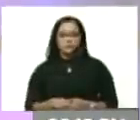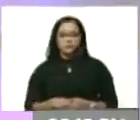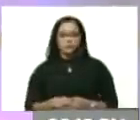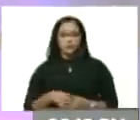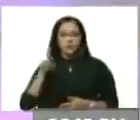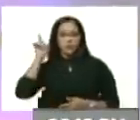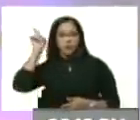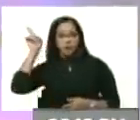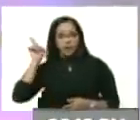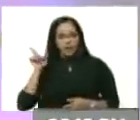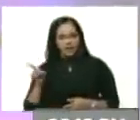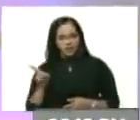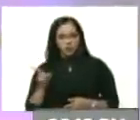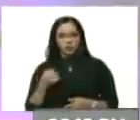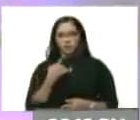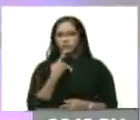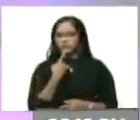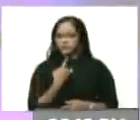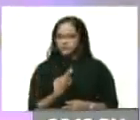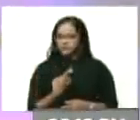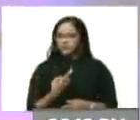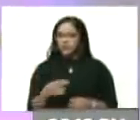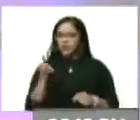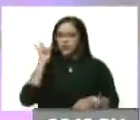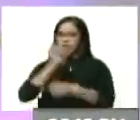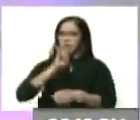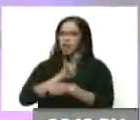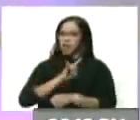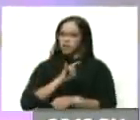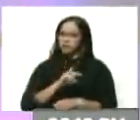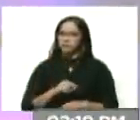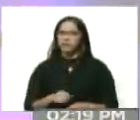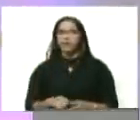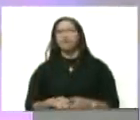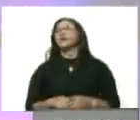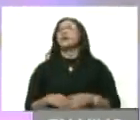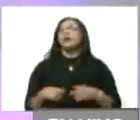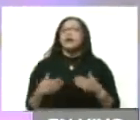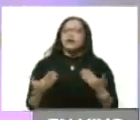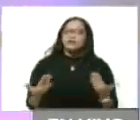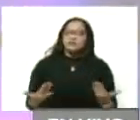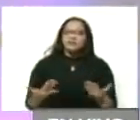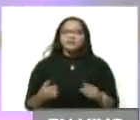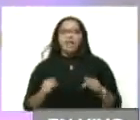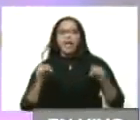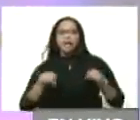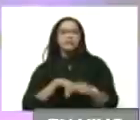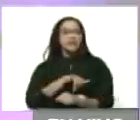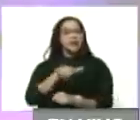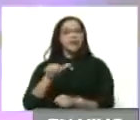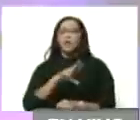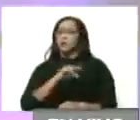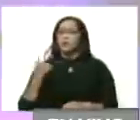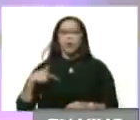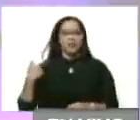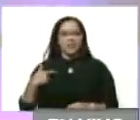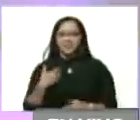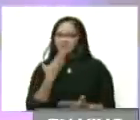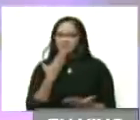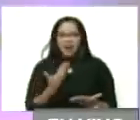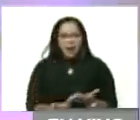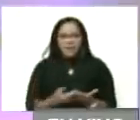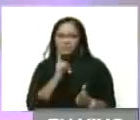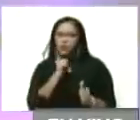ellos aducen engañosamente que esta aeronave no cuenta con el permiso